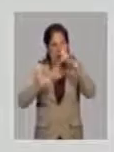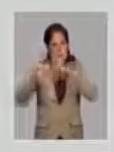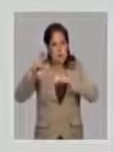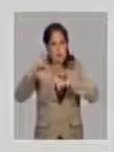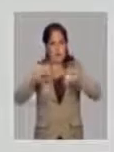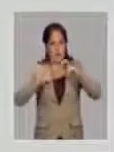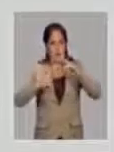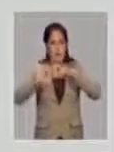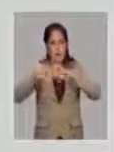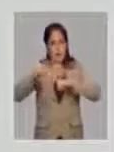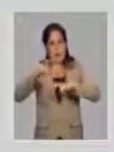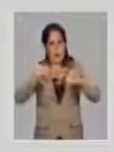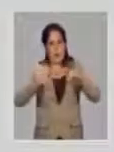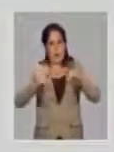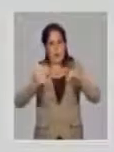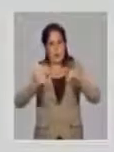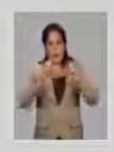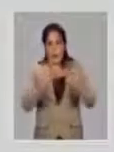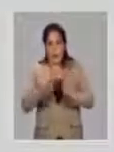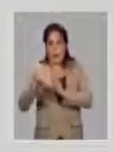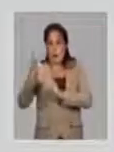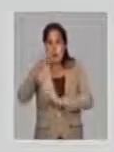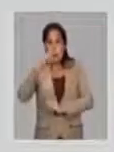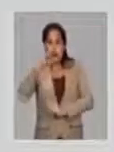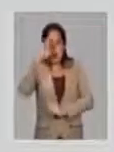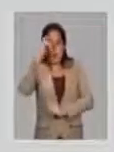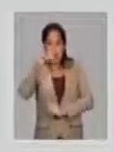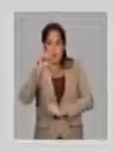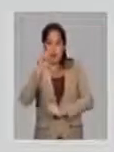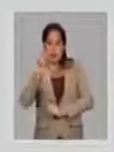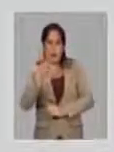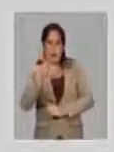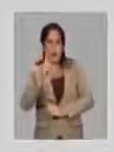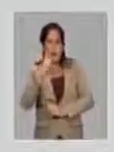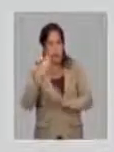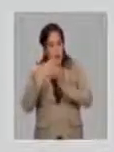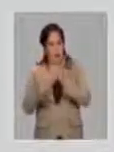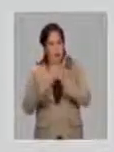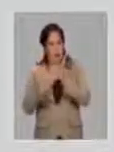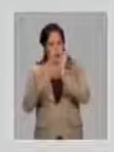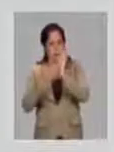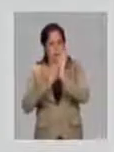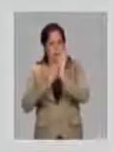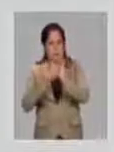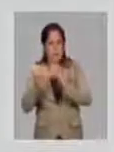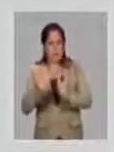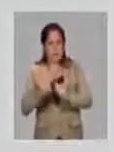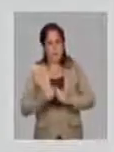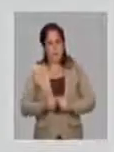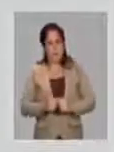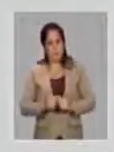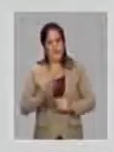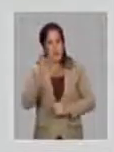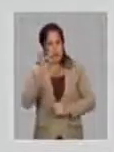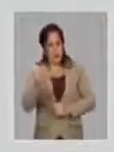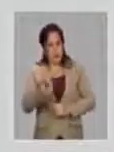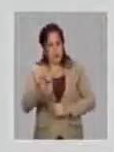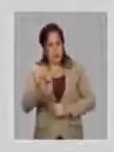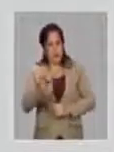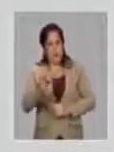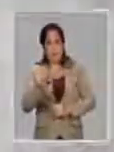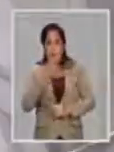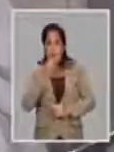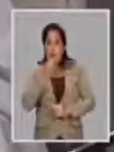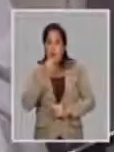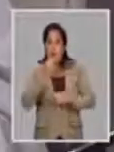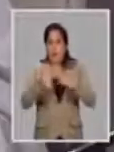el estudio de clínico fase 3 con Soberana 02 para demostrar eficacia clínica. Y honestamente esto